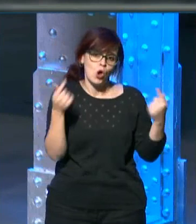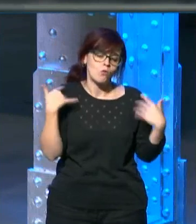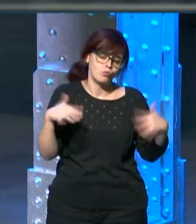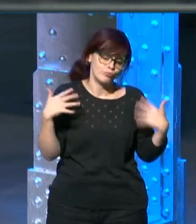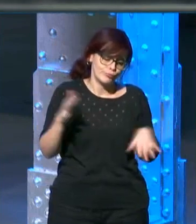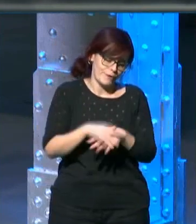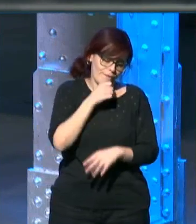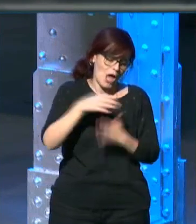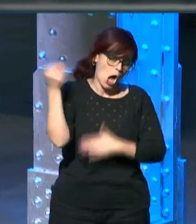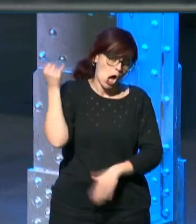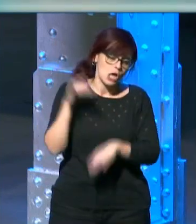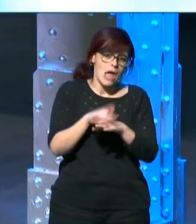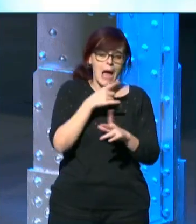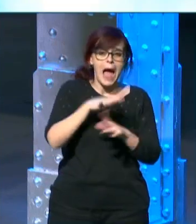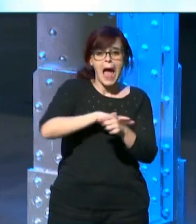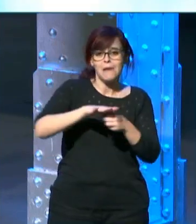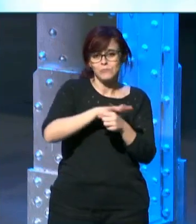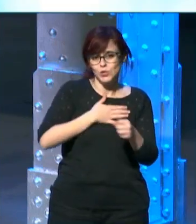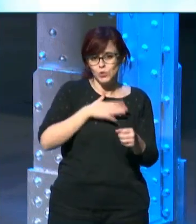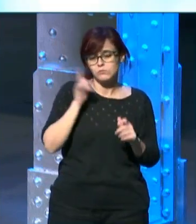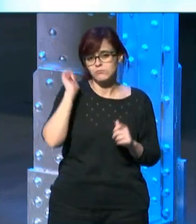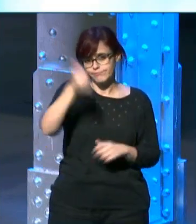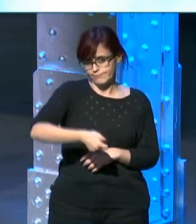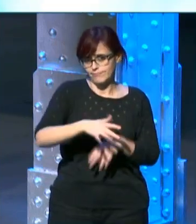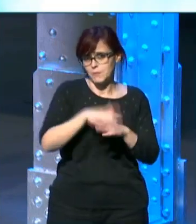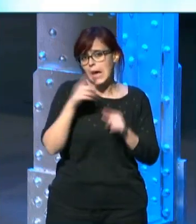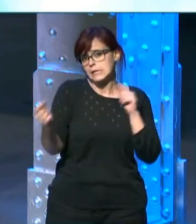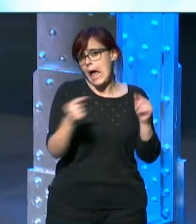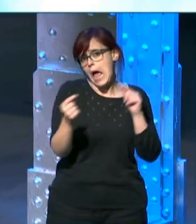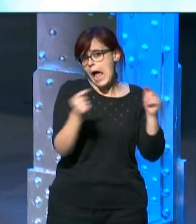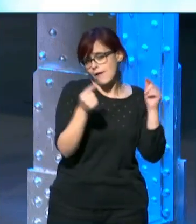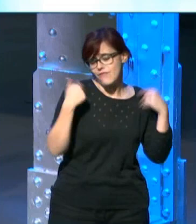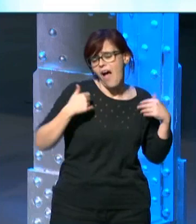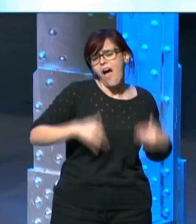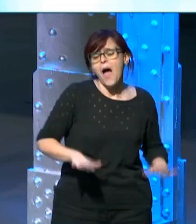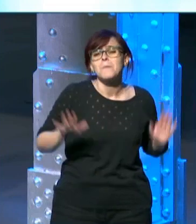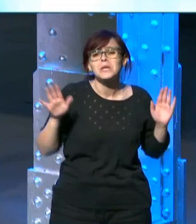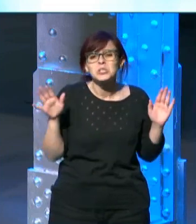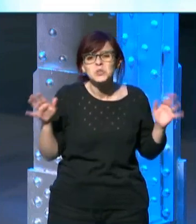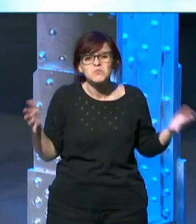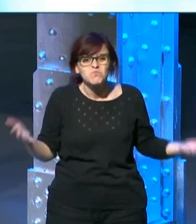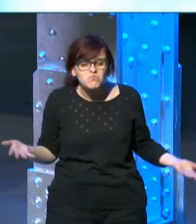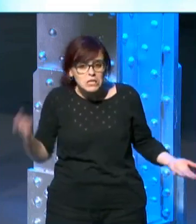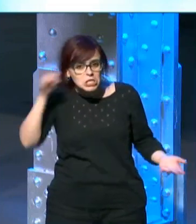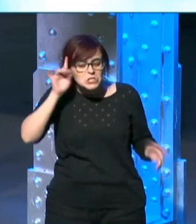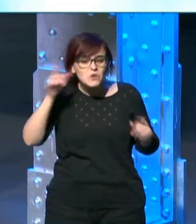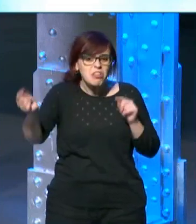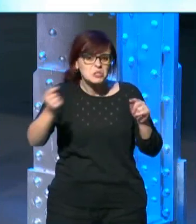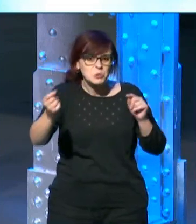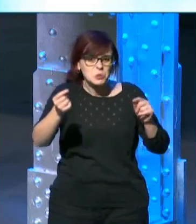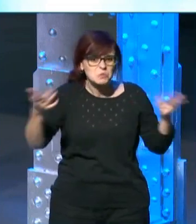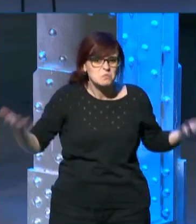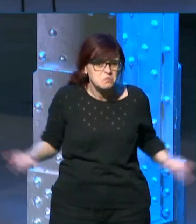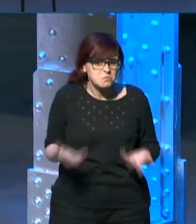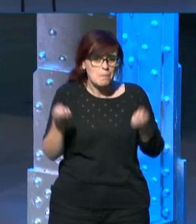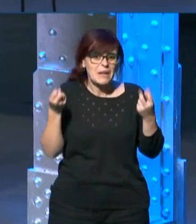también, en donde venimos, ha habido bastante broncas por esto, pero es un poco, no sé, esas Yo discusiones creo que al final bizantinas. nosotros hemos hablado